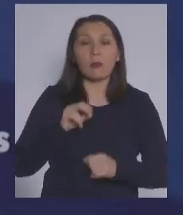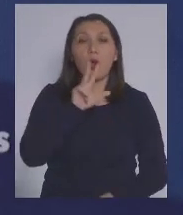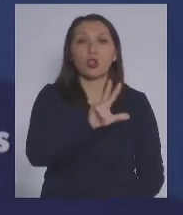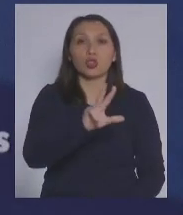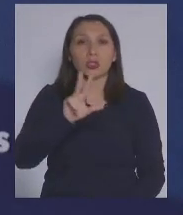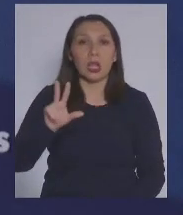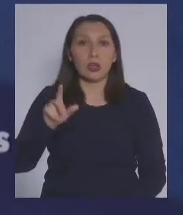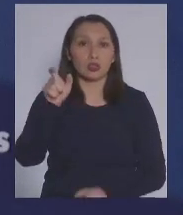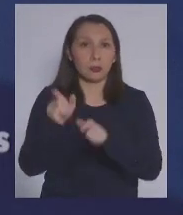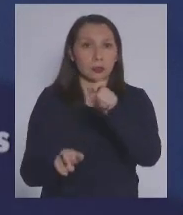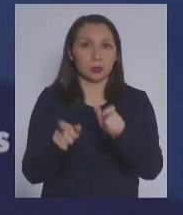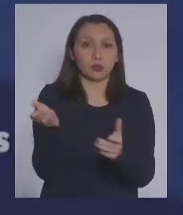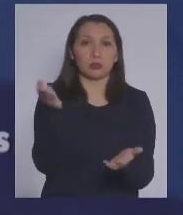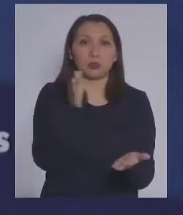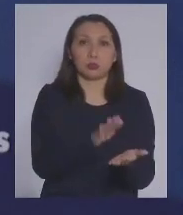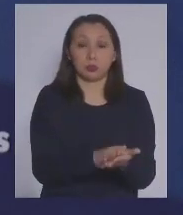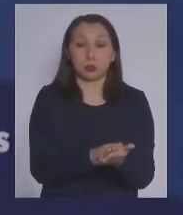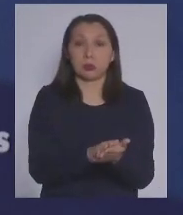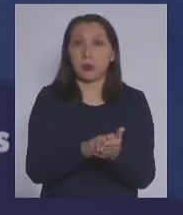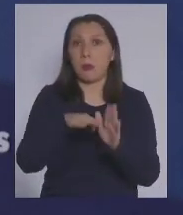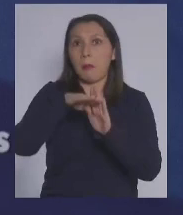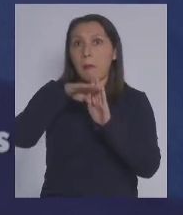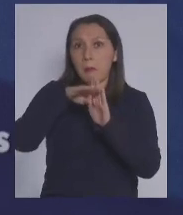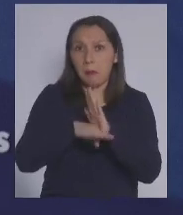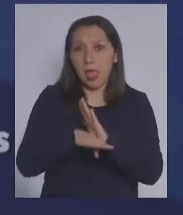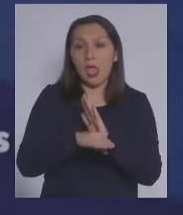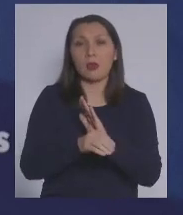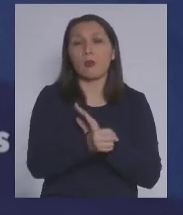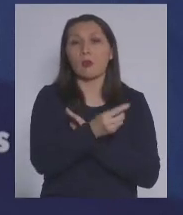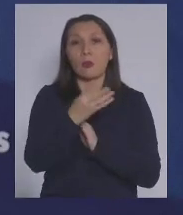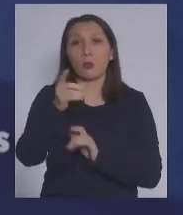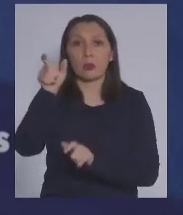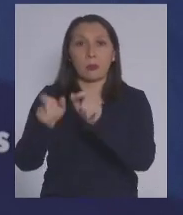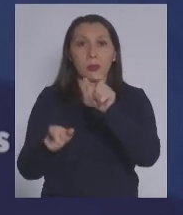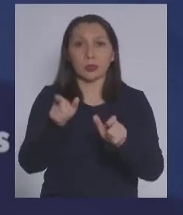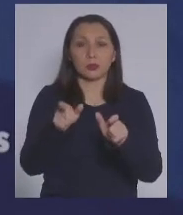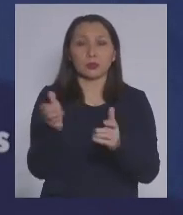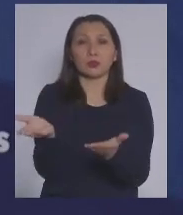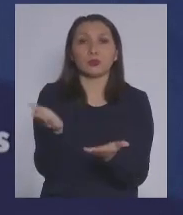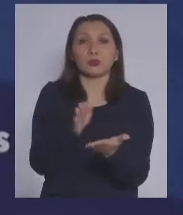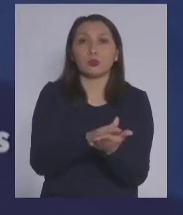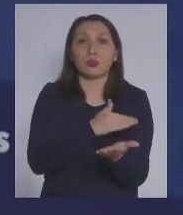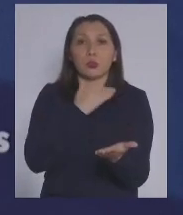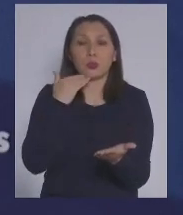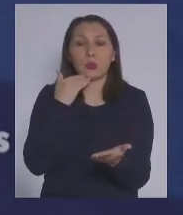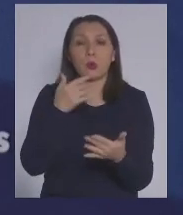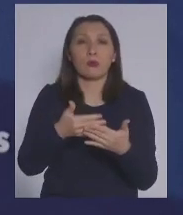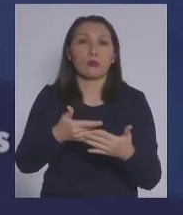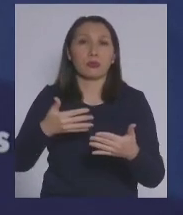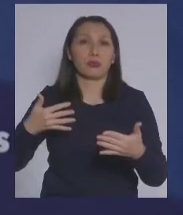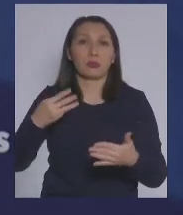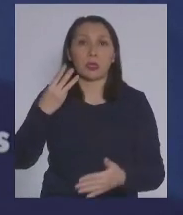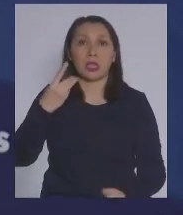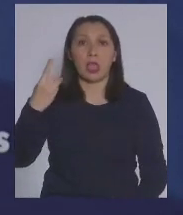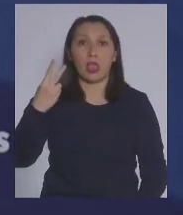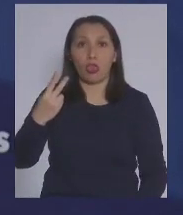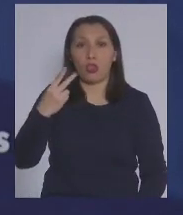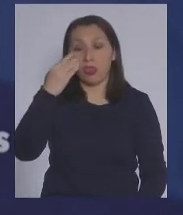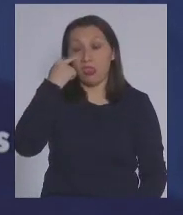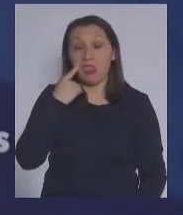88 es la menor cantidad de fallecidos en los últimos 32 días